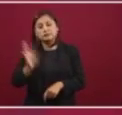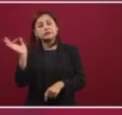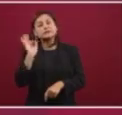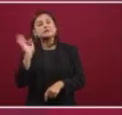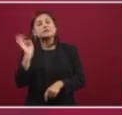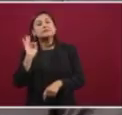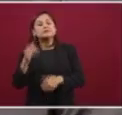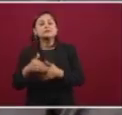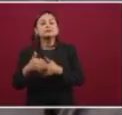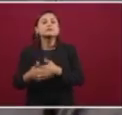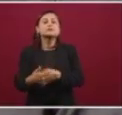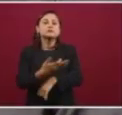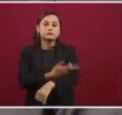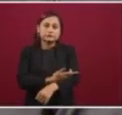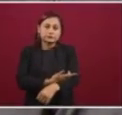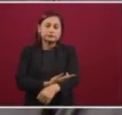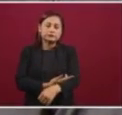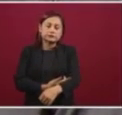la justicia,